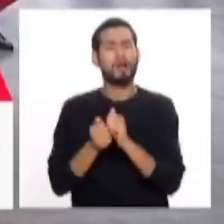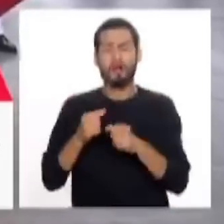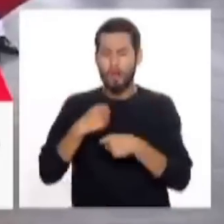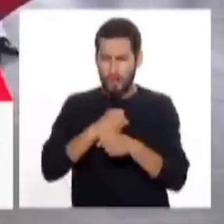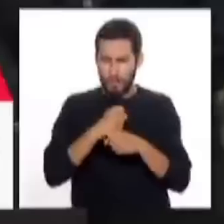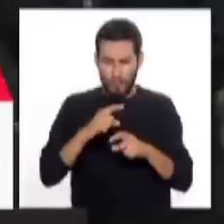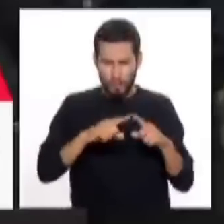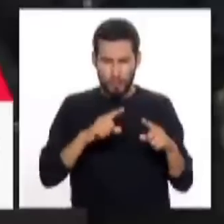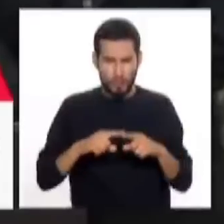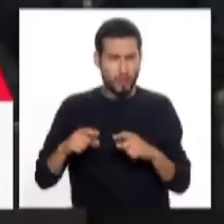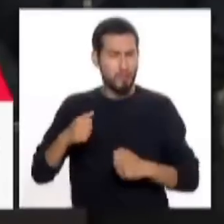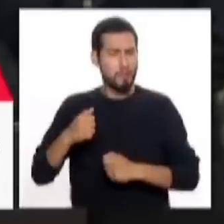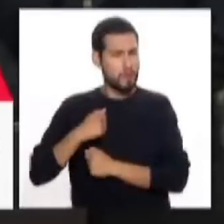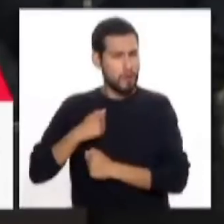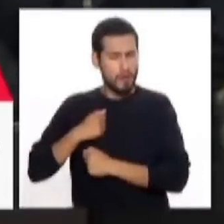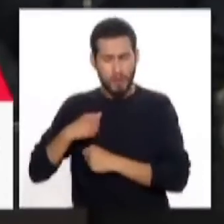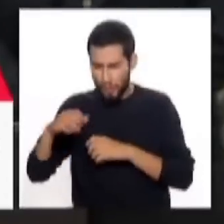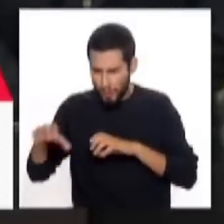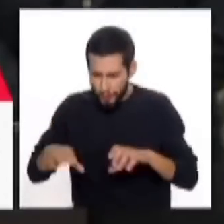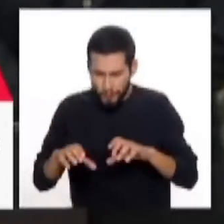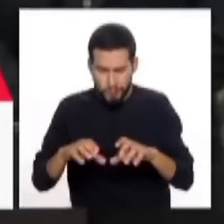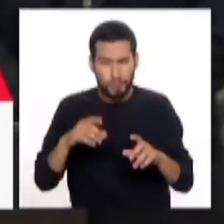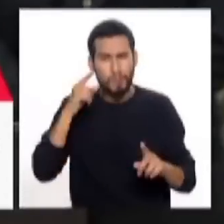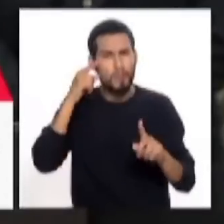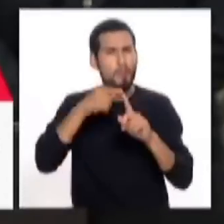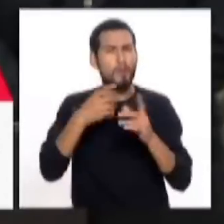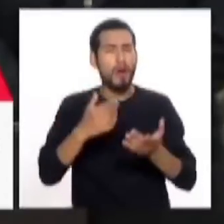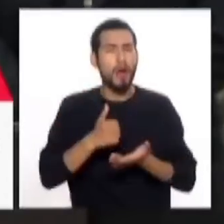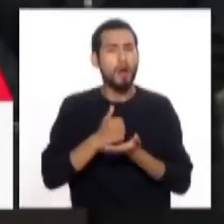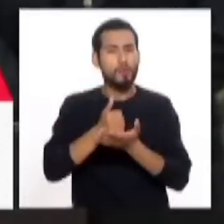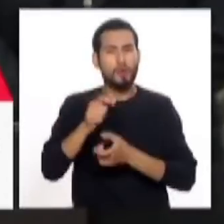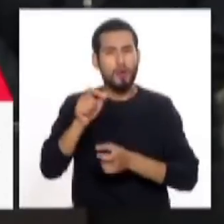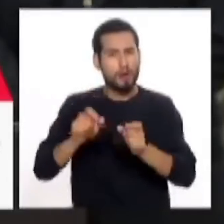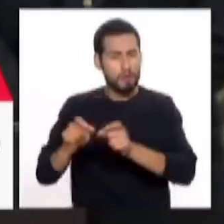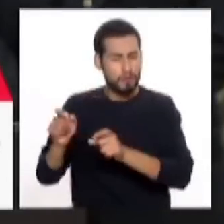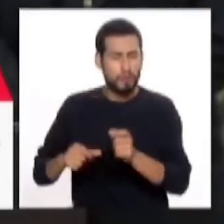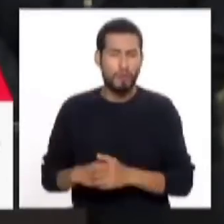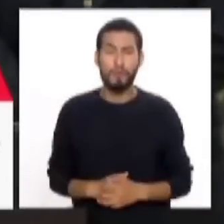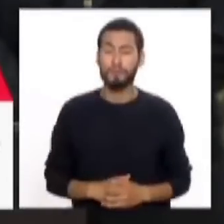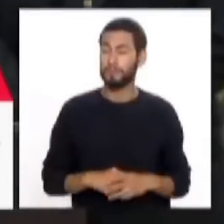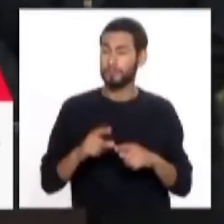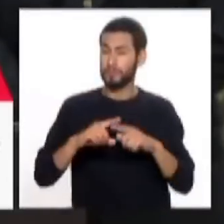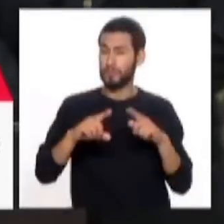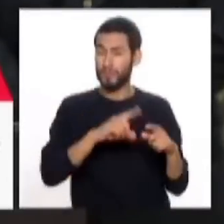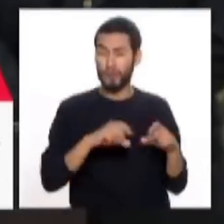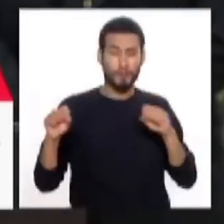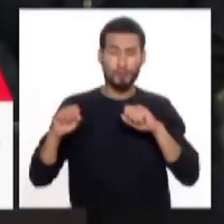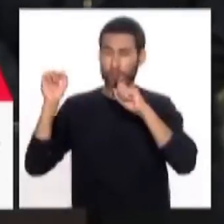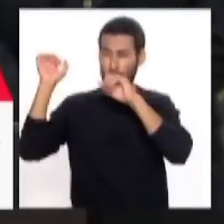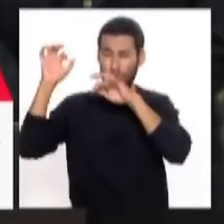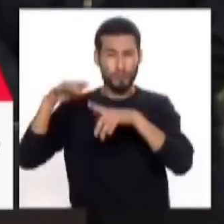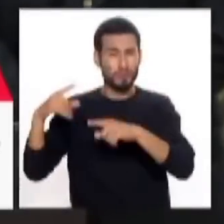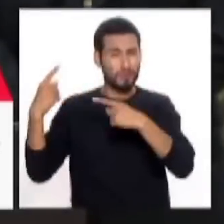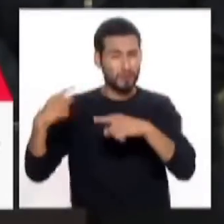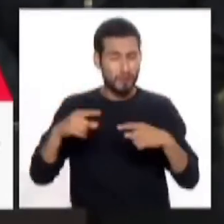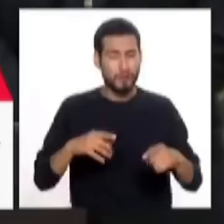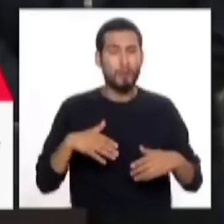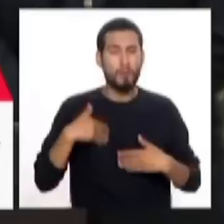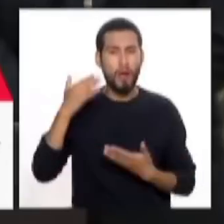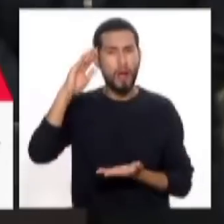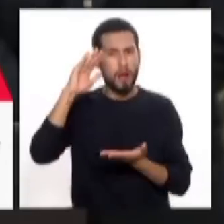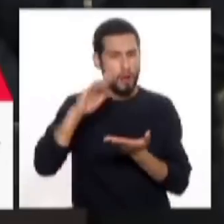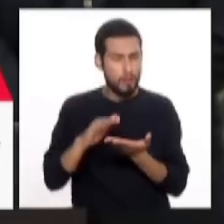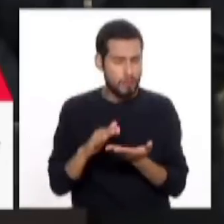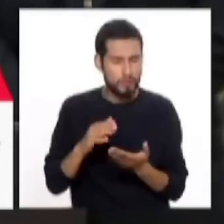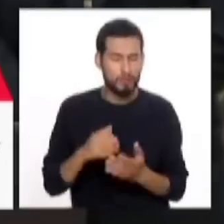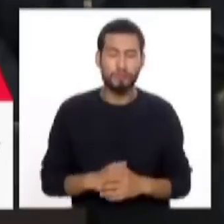operaciones militares respecto a la ayuda humanitaria para mitigar los efectos de una catástrofe, demostrando que el